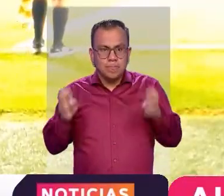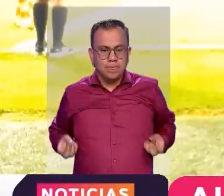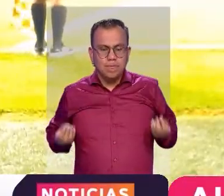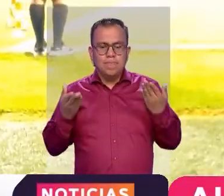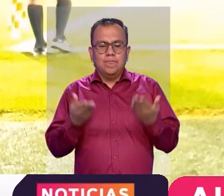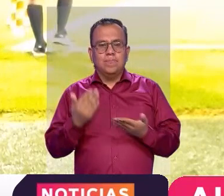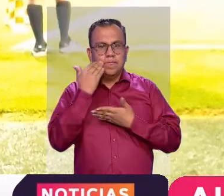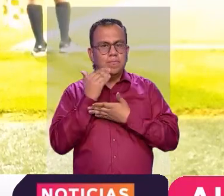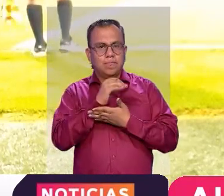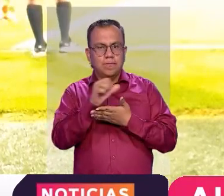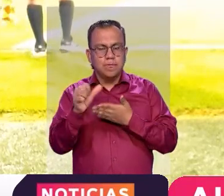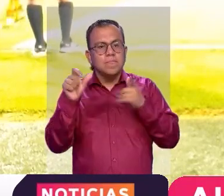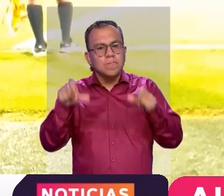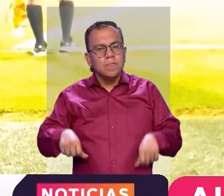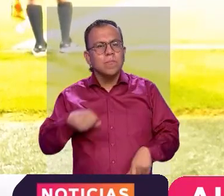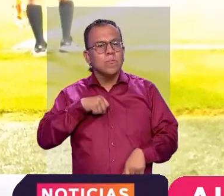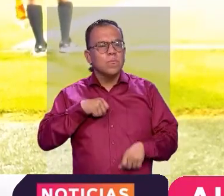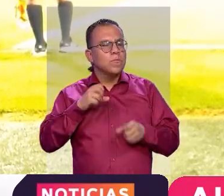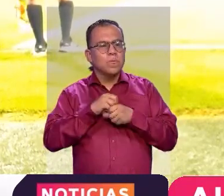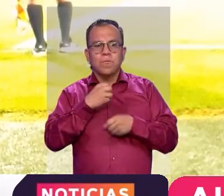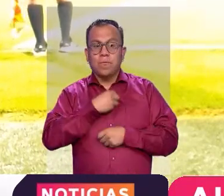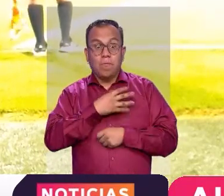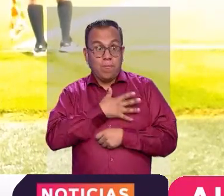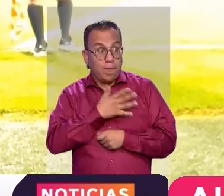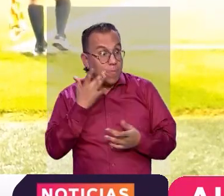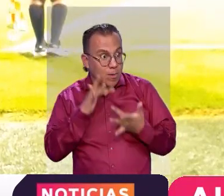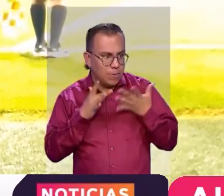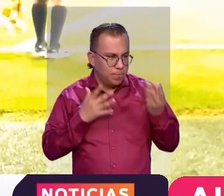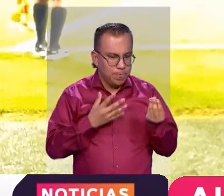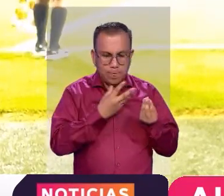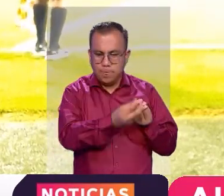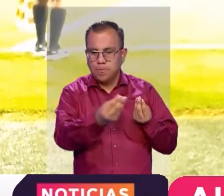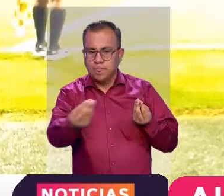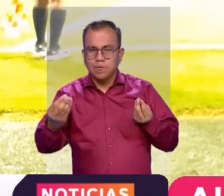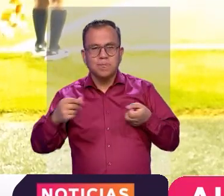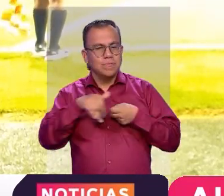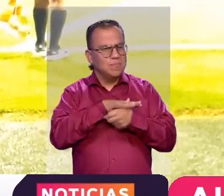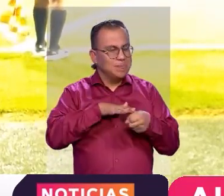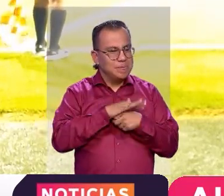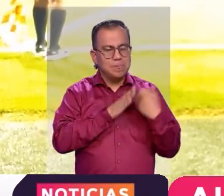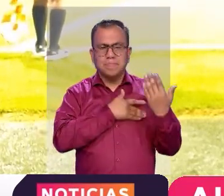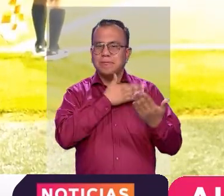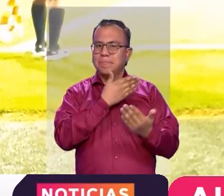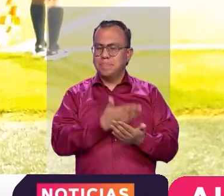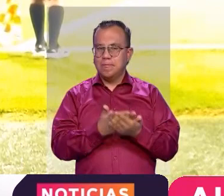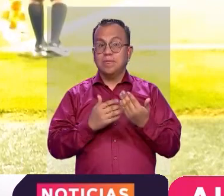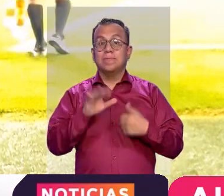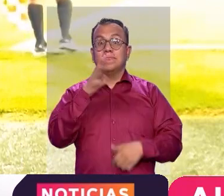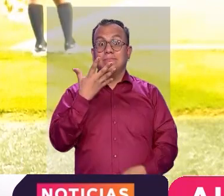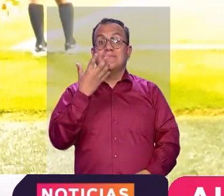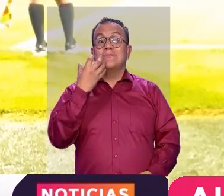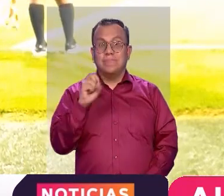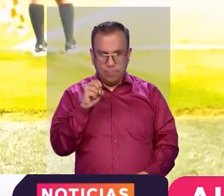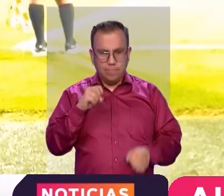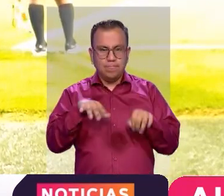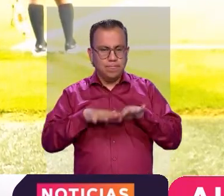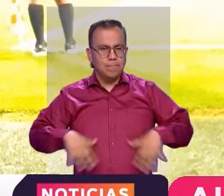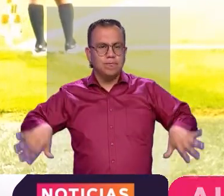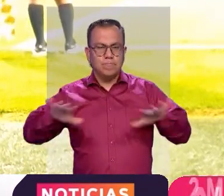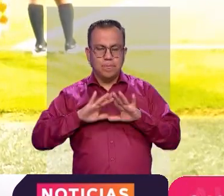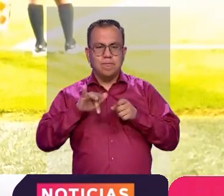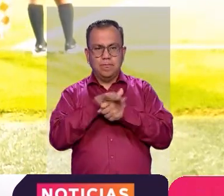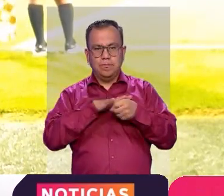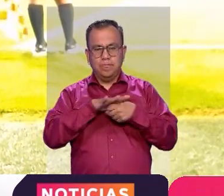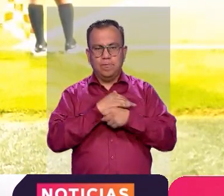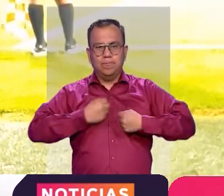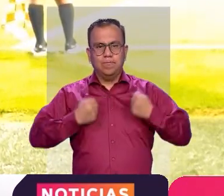oferta para que las mujeres la oportunidad de formar sus equipos en los barrios vamos a estar llegando a más de 50 espacios en los